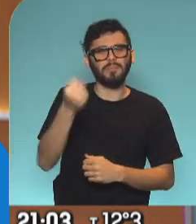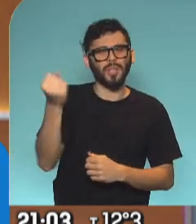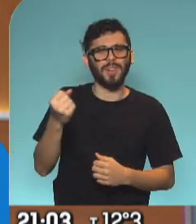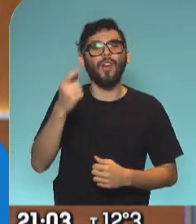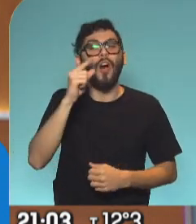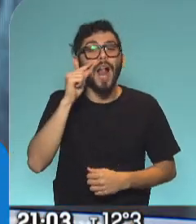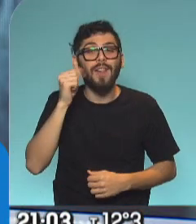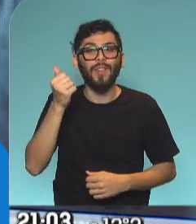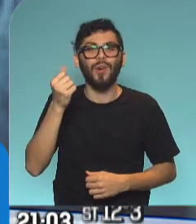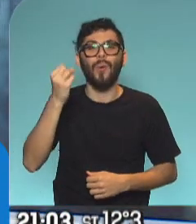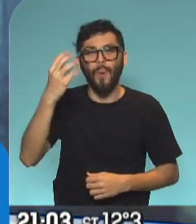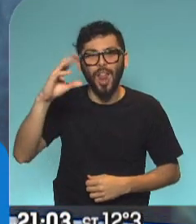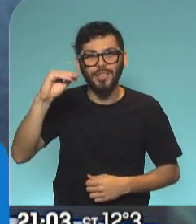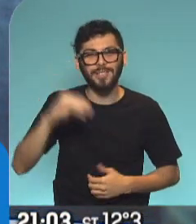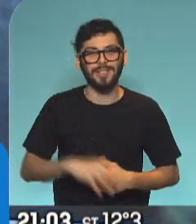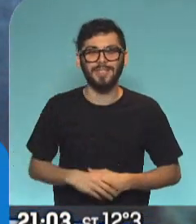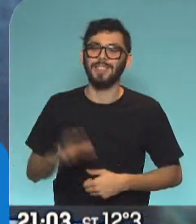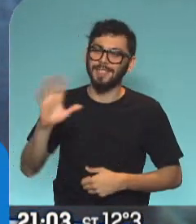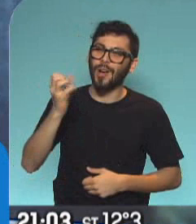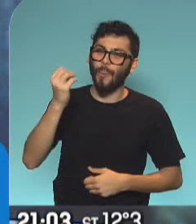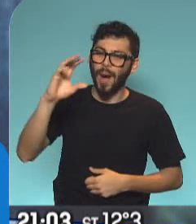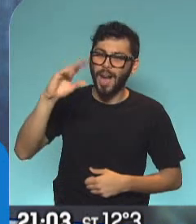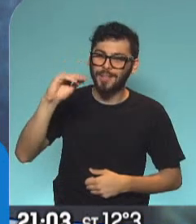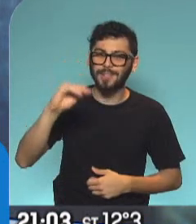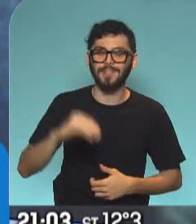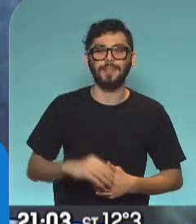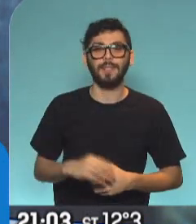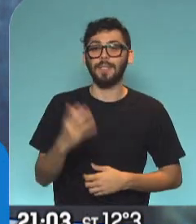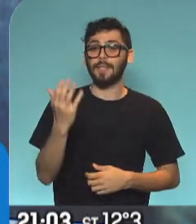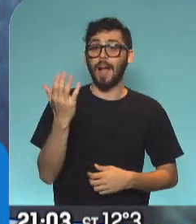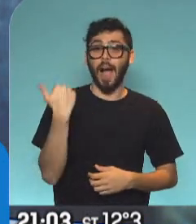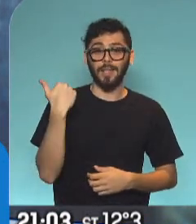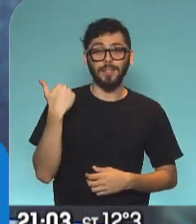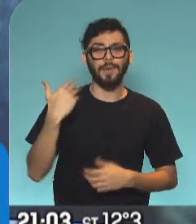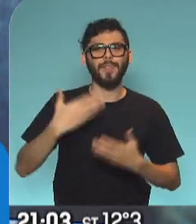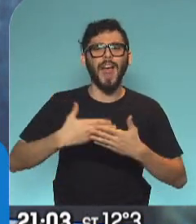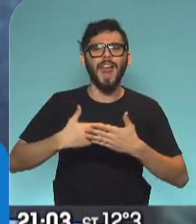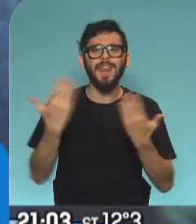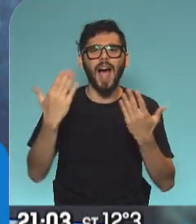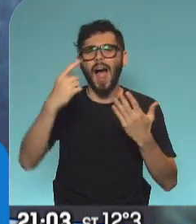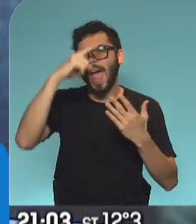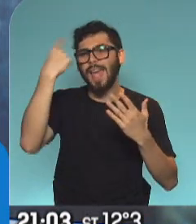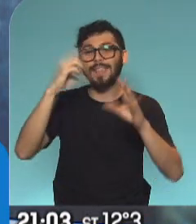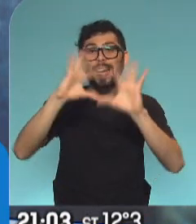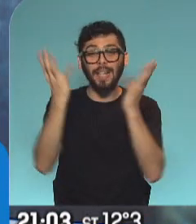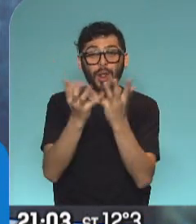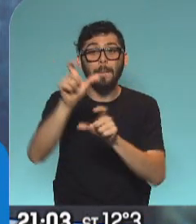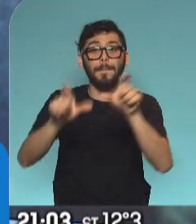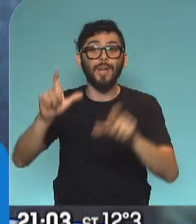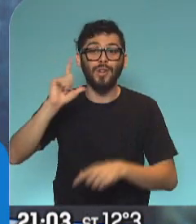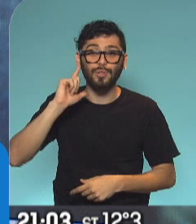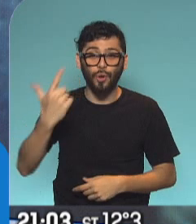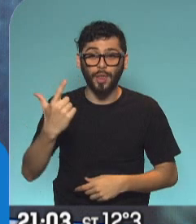noches. Hola Ariel, buenas noches. Ayer fue el Día Internacional de las Personas